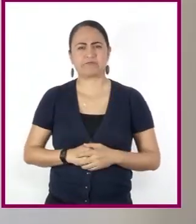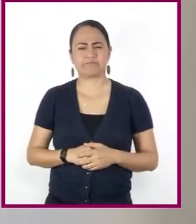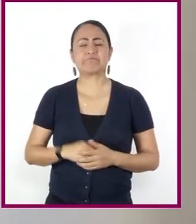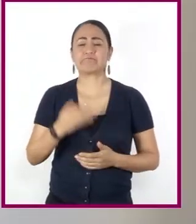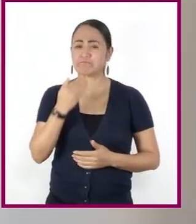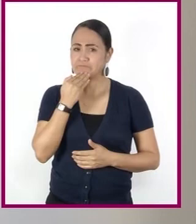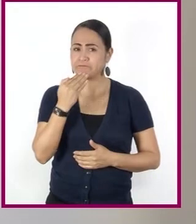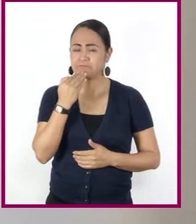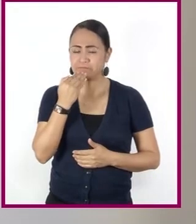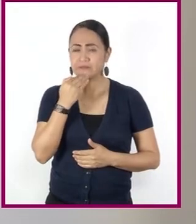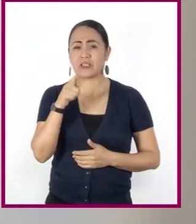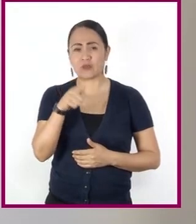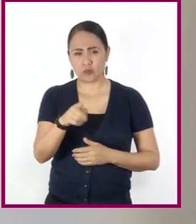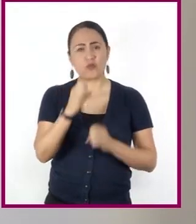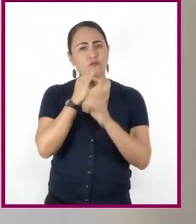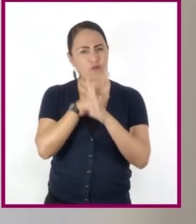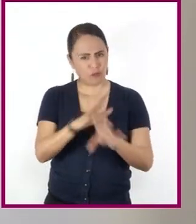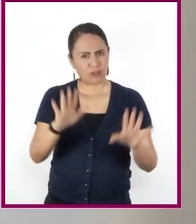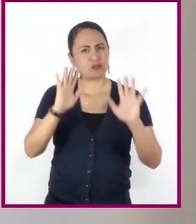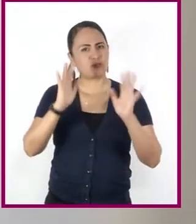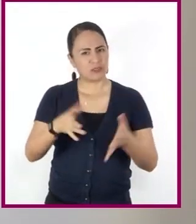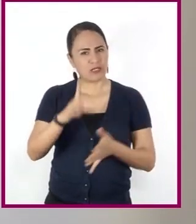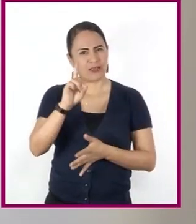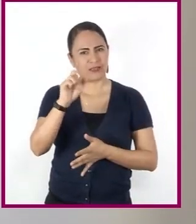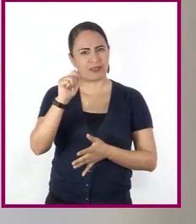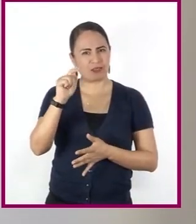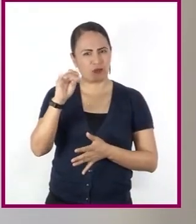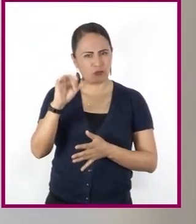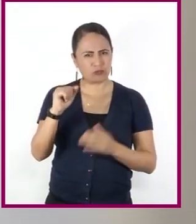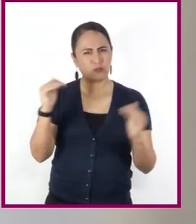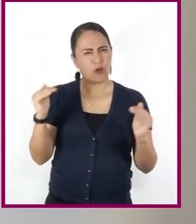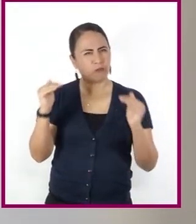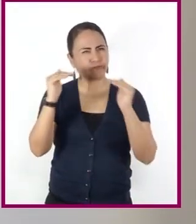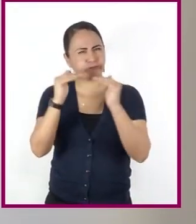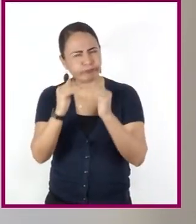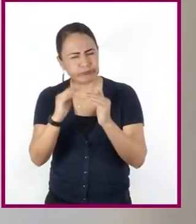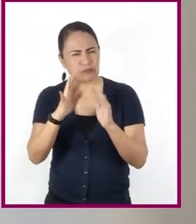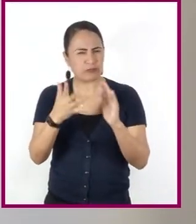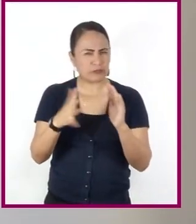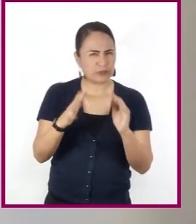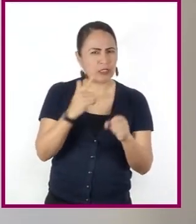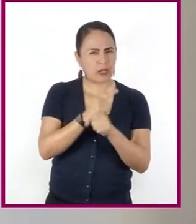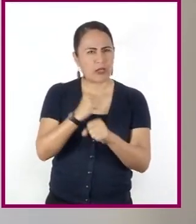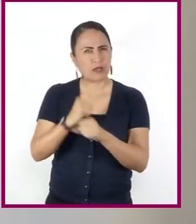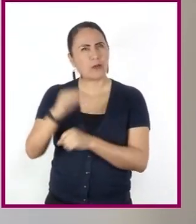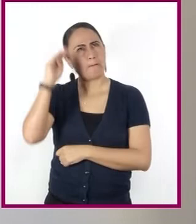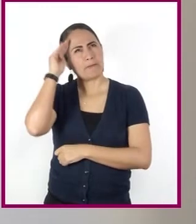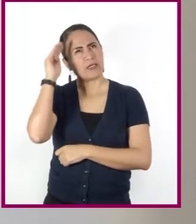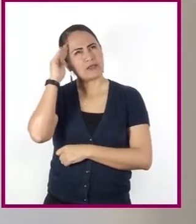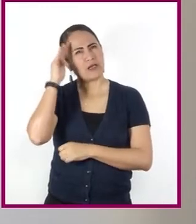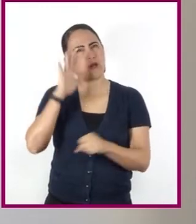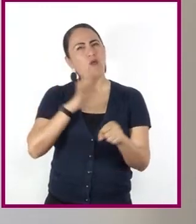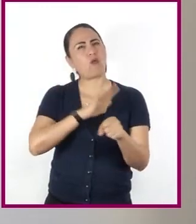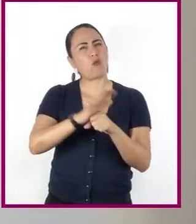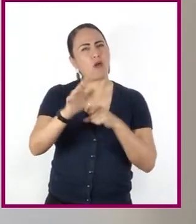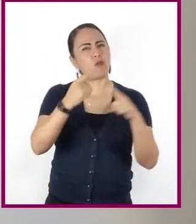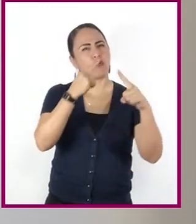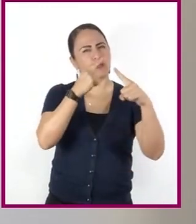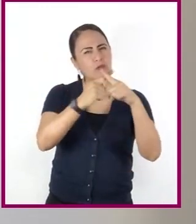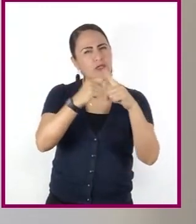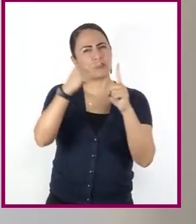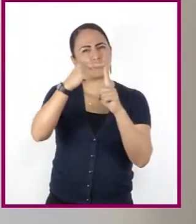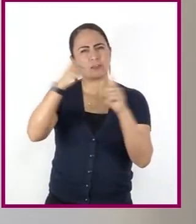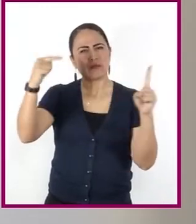Estás aplicando los datos e identificando el valor de equivalencia. Y ya estás pensando en la operación que le dará sentido